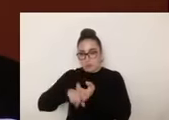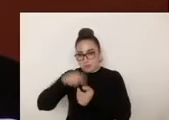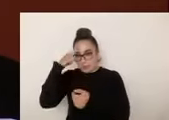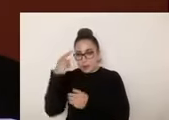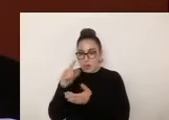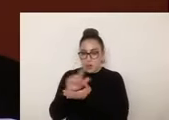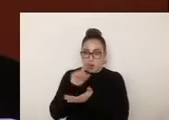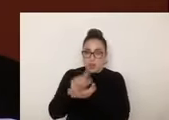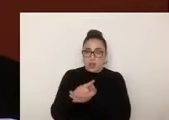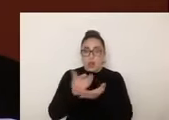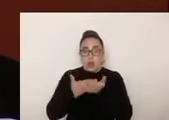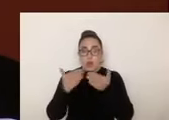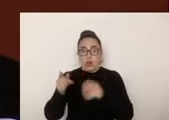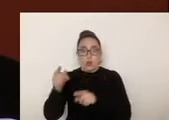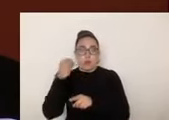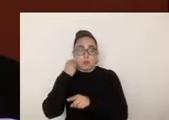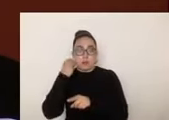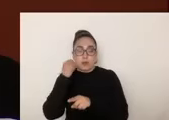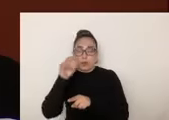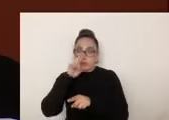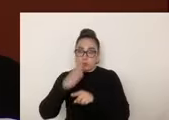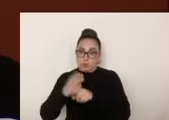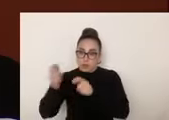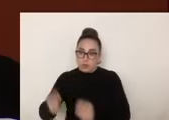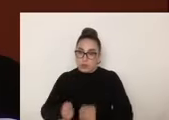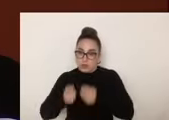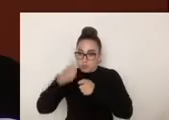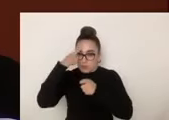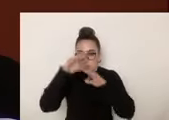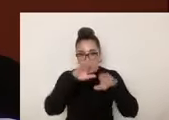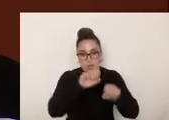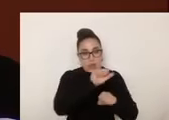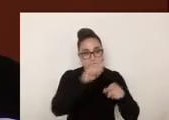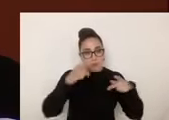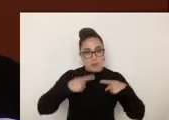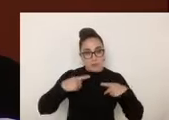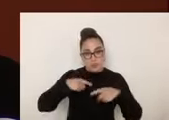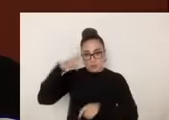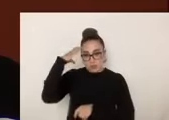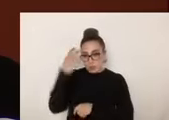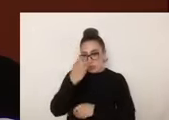hacerse cargo de la política criminal. Y quizá yo agregaría